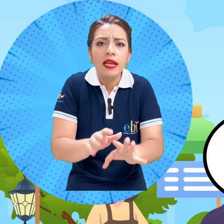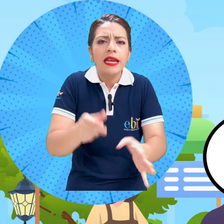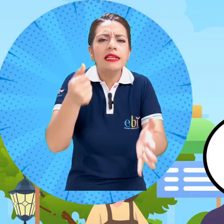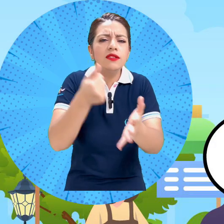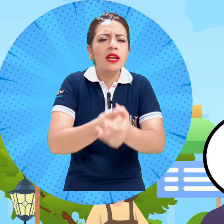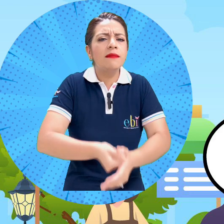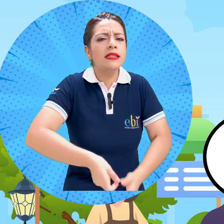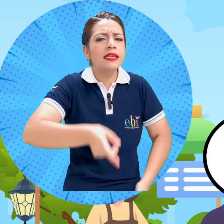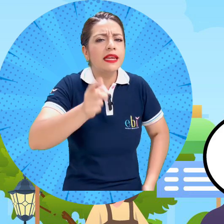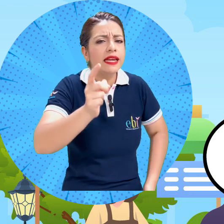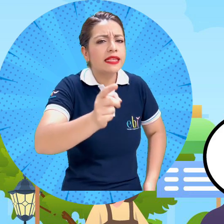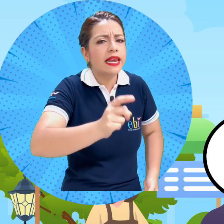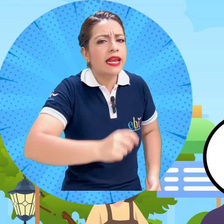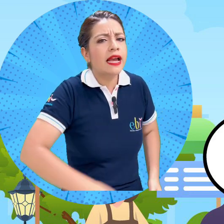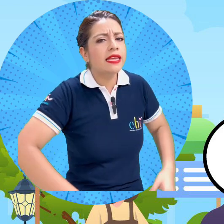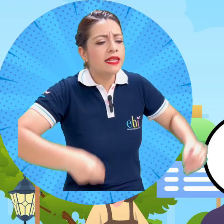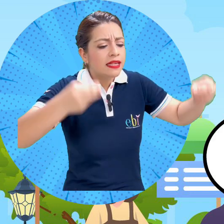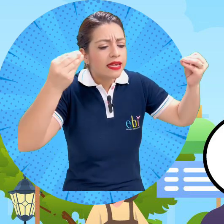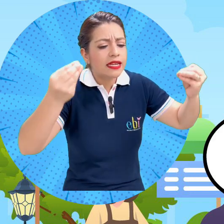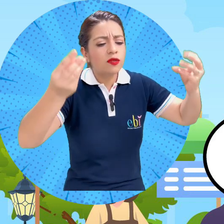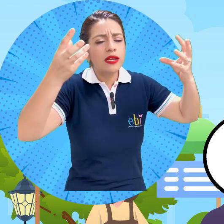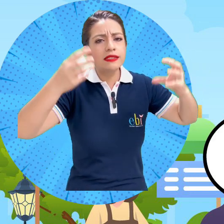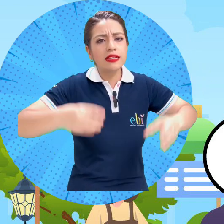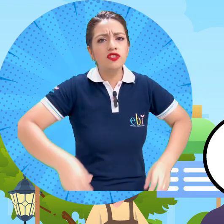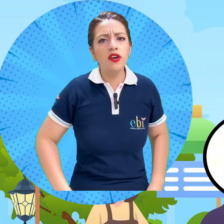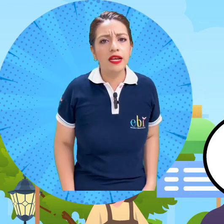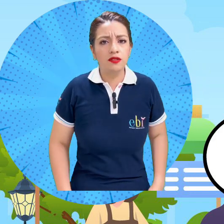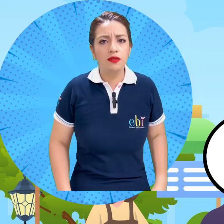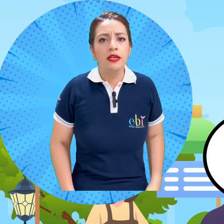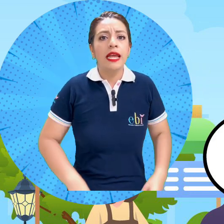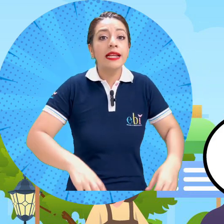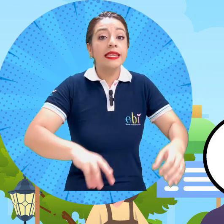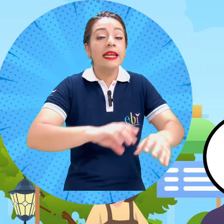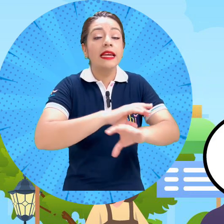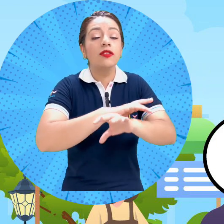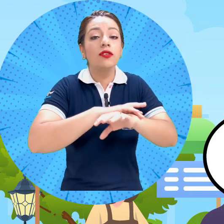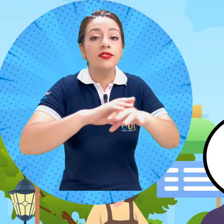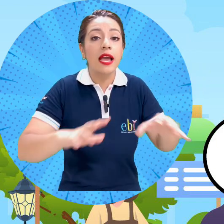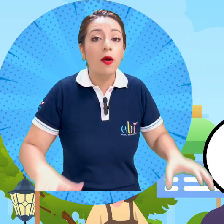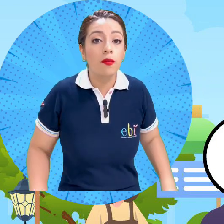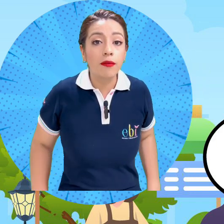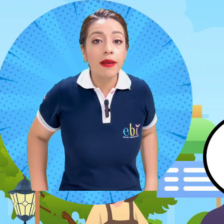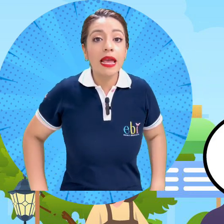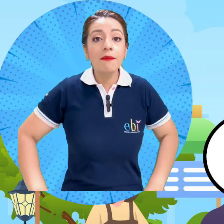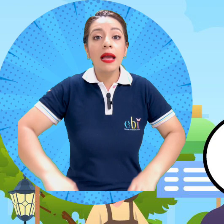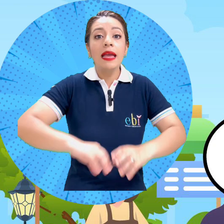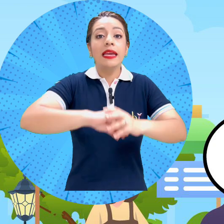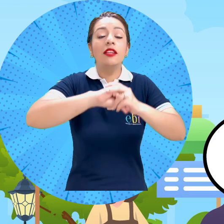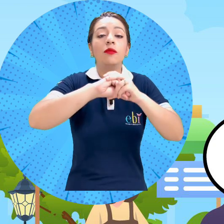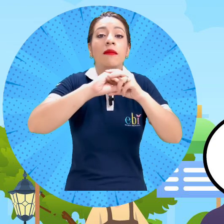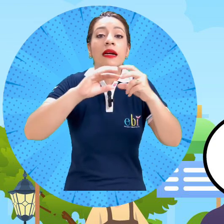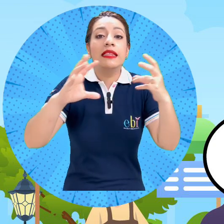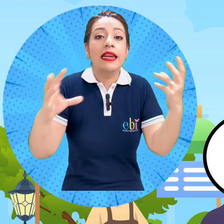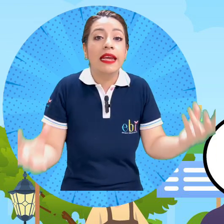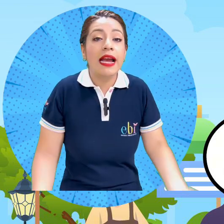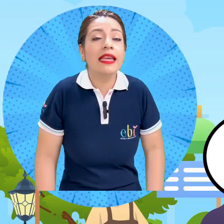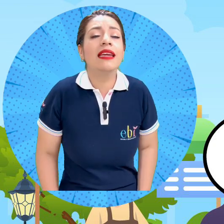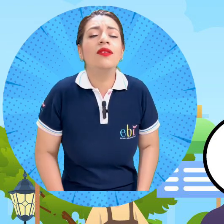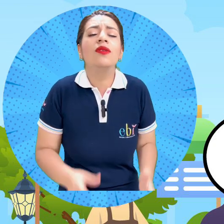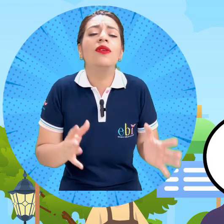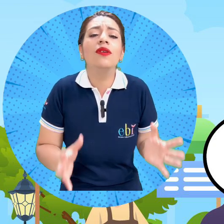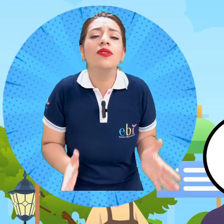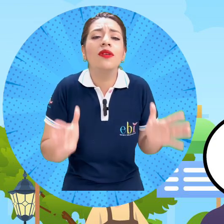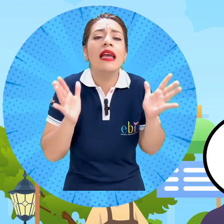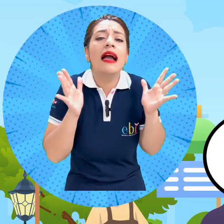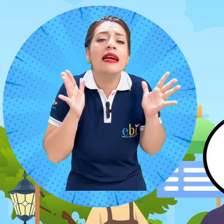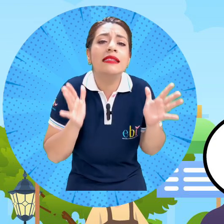Corazón. Él solamente quiere que te regañen y que tú estés llorando. Él quiere que todo se haga un problema, que tu mamá te regañe.